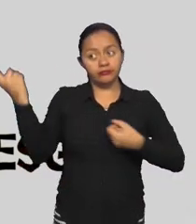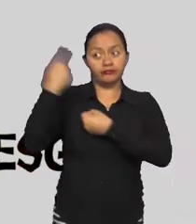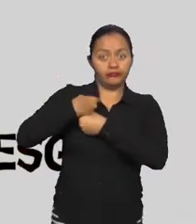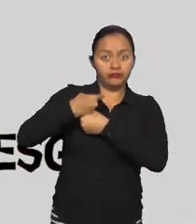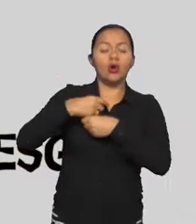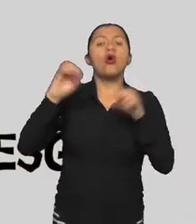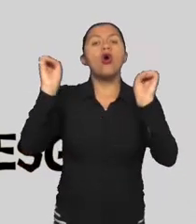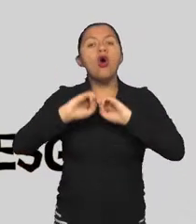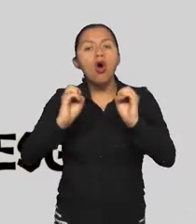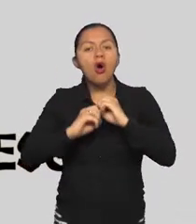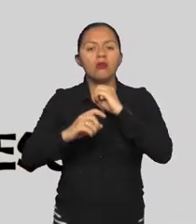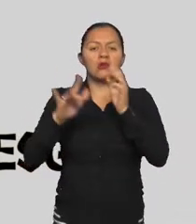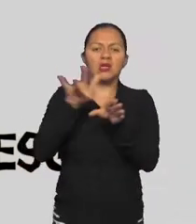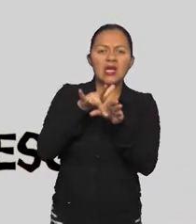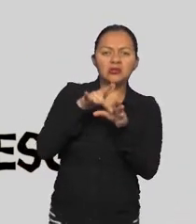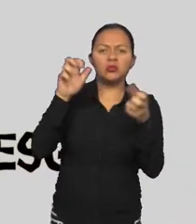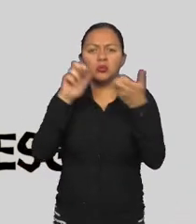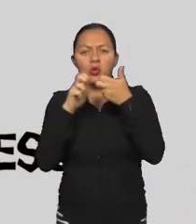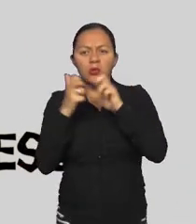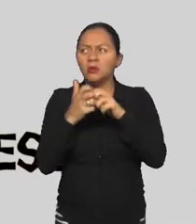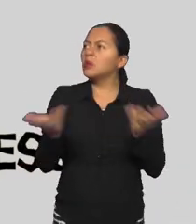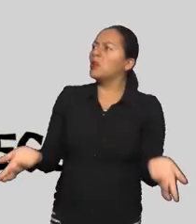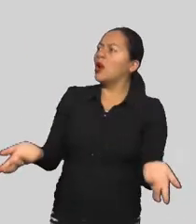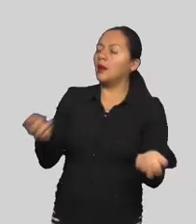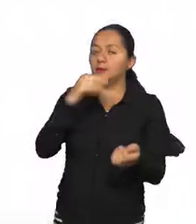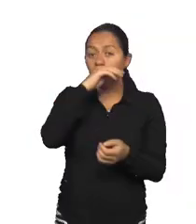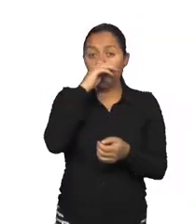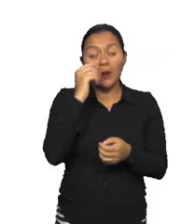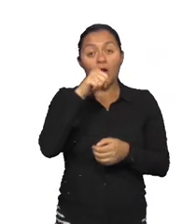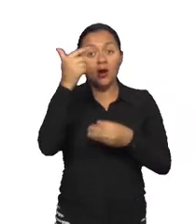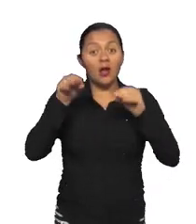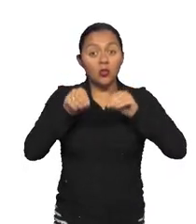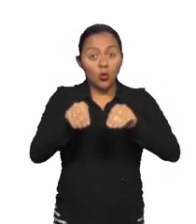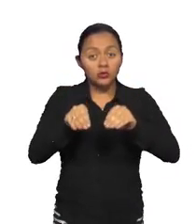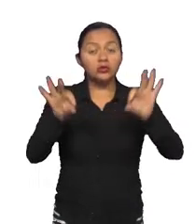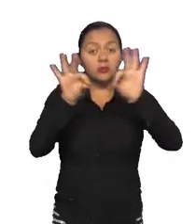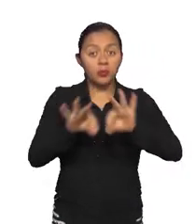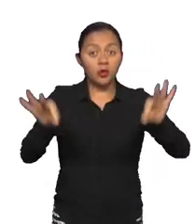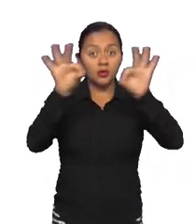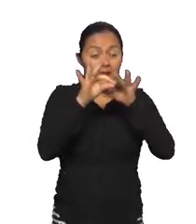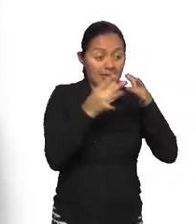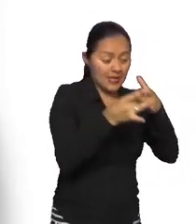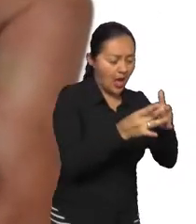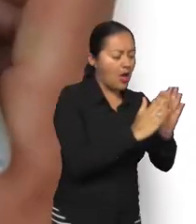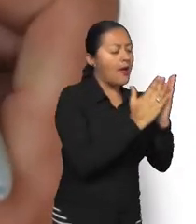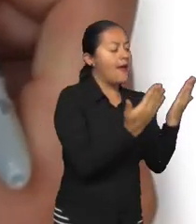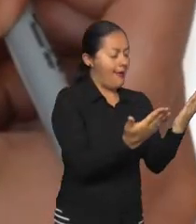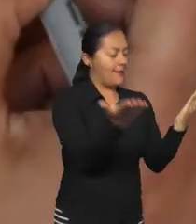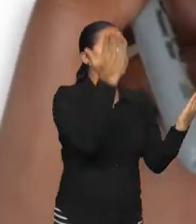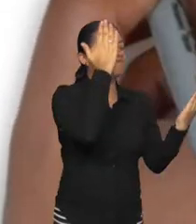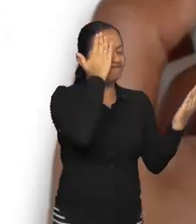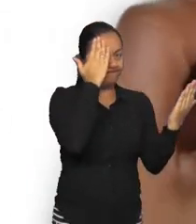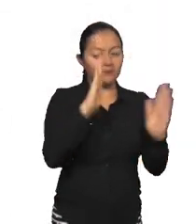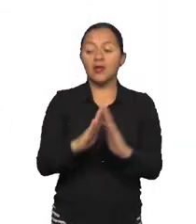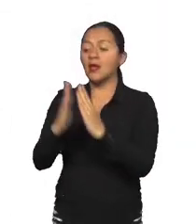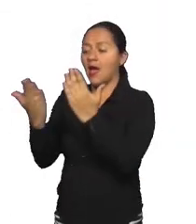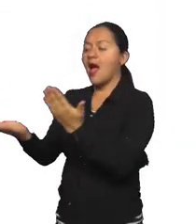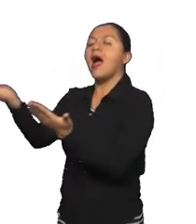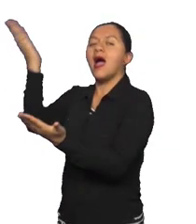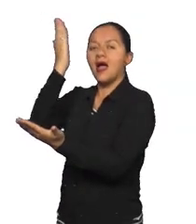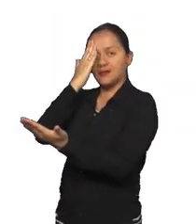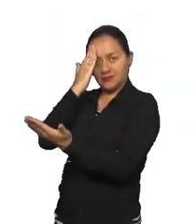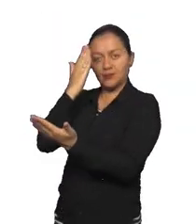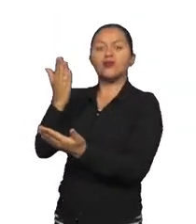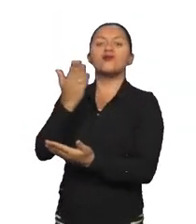sexuales de riesgo, entre otras, por lo que la educación y herramientas como estas guías permitirán garantizar la salud sexual y